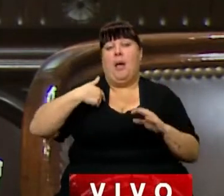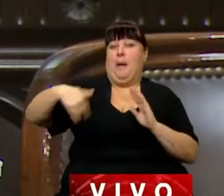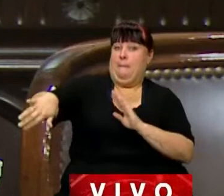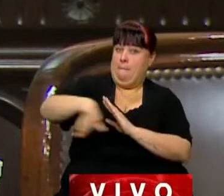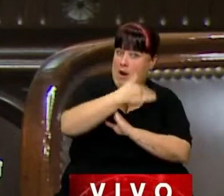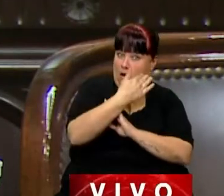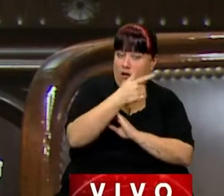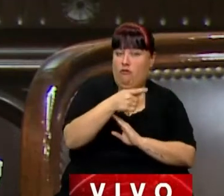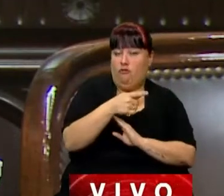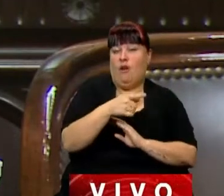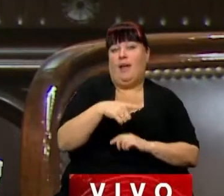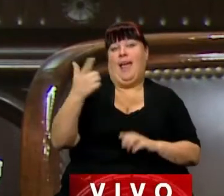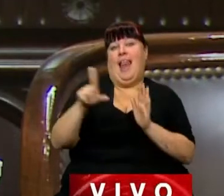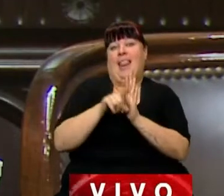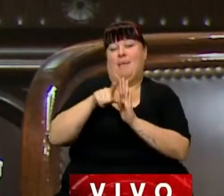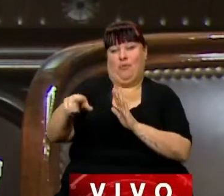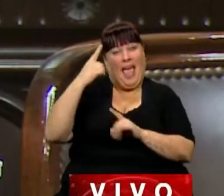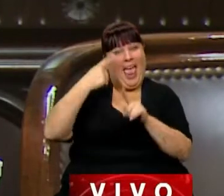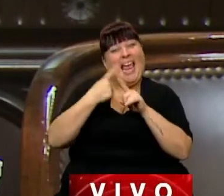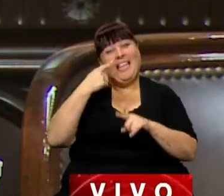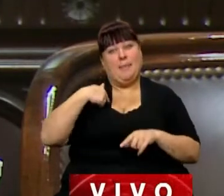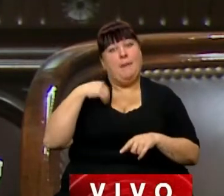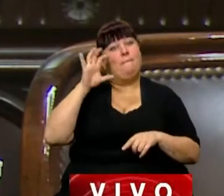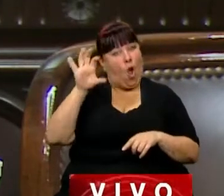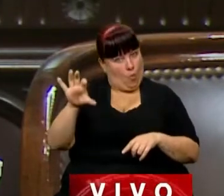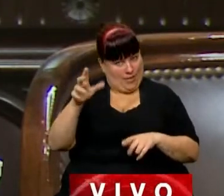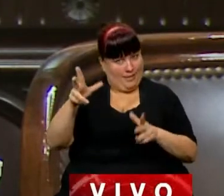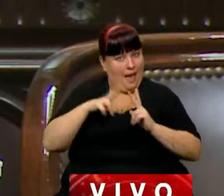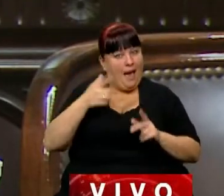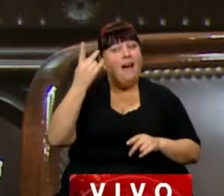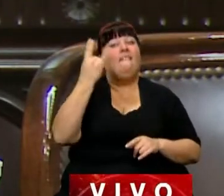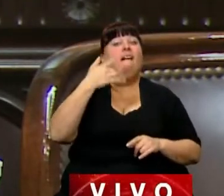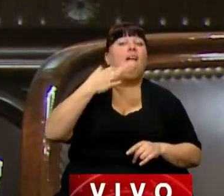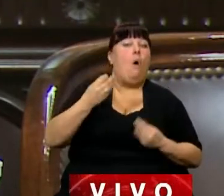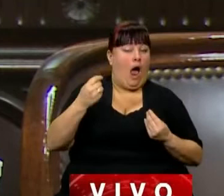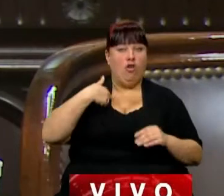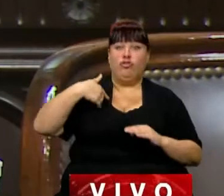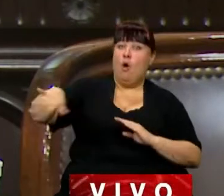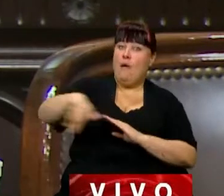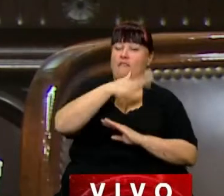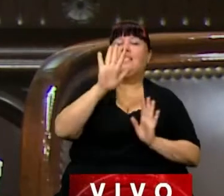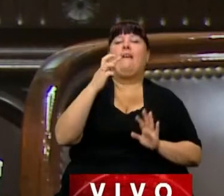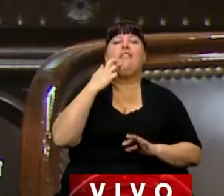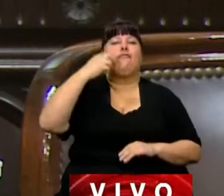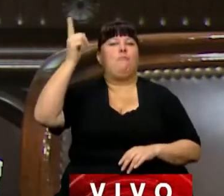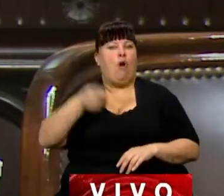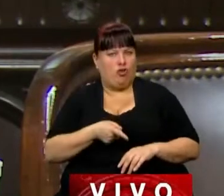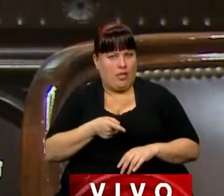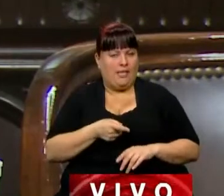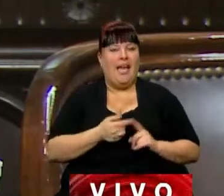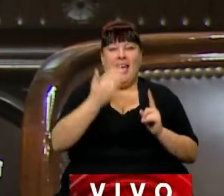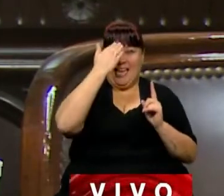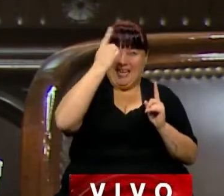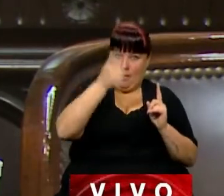fuimos, y acá hay legisladores que fueron intendentes de mi provincia y pueden decirme si estoy mintiendo, cuando nosotros nos fuimos era el 19%, pasamos